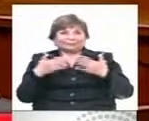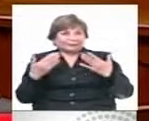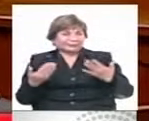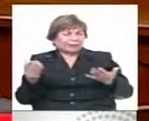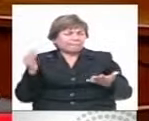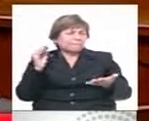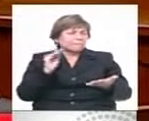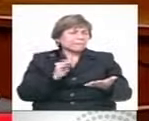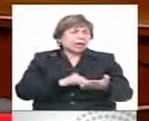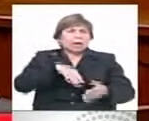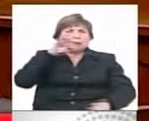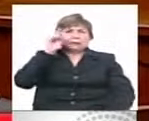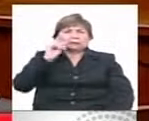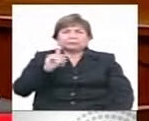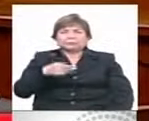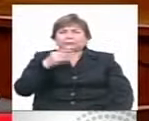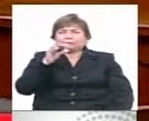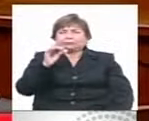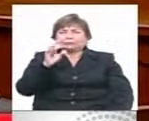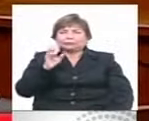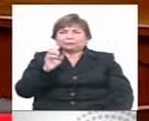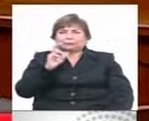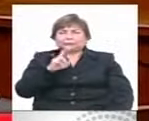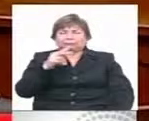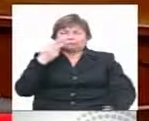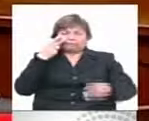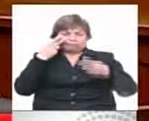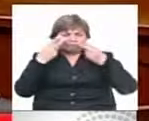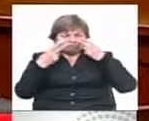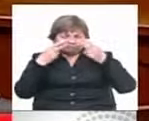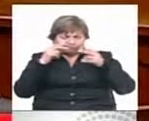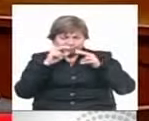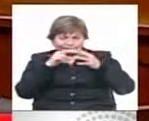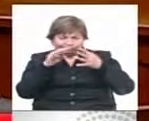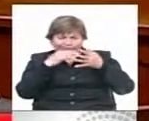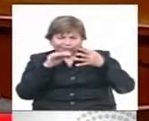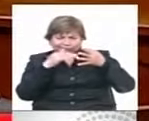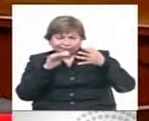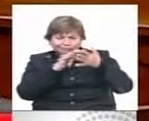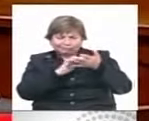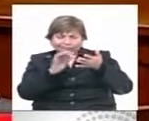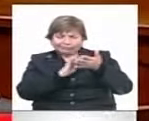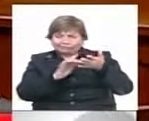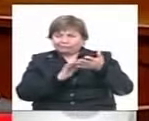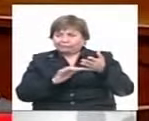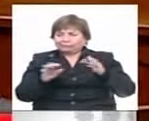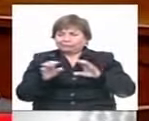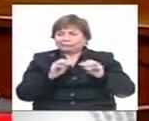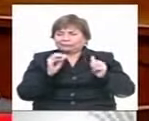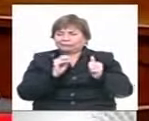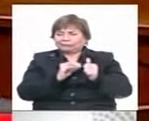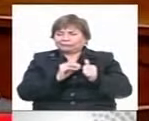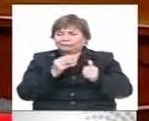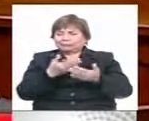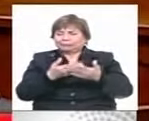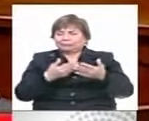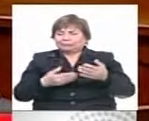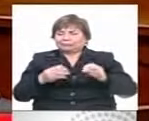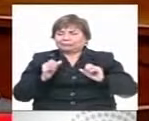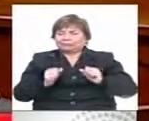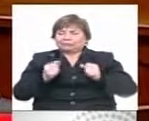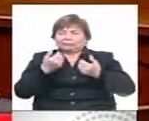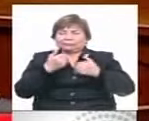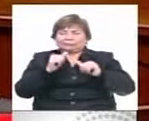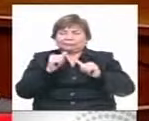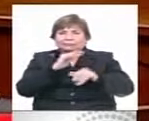de 1.800 millones de visitas y cuyos contenidos y servicios más demandados estarán disponibles